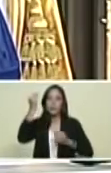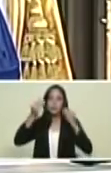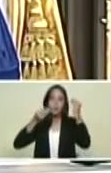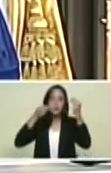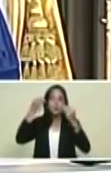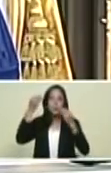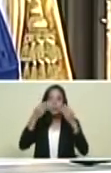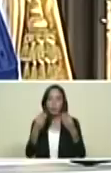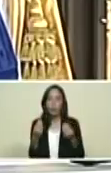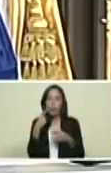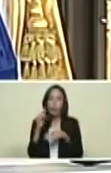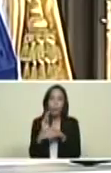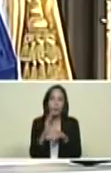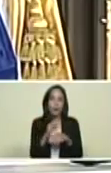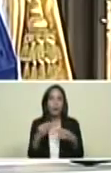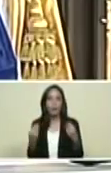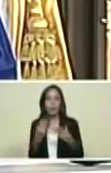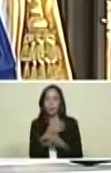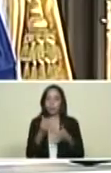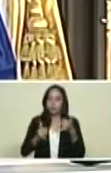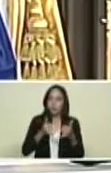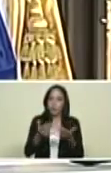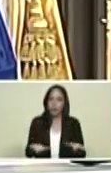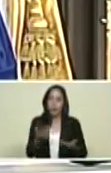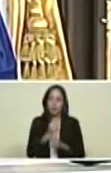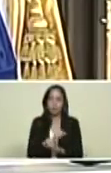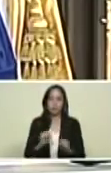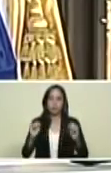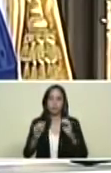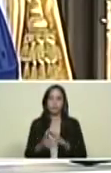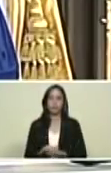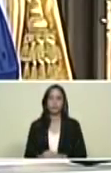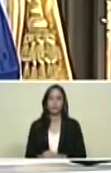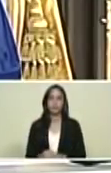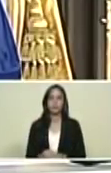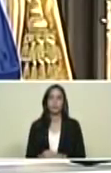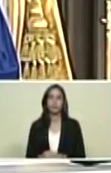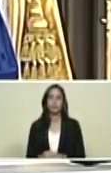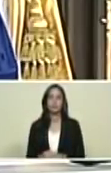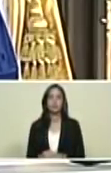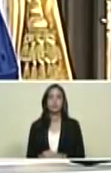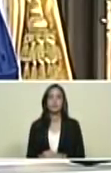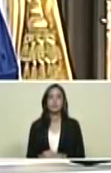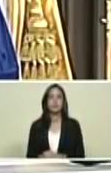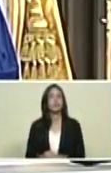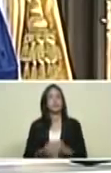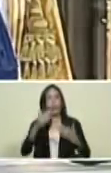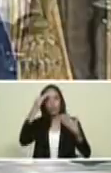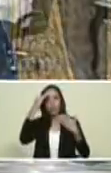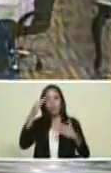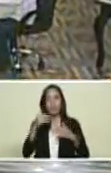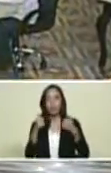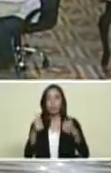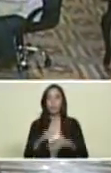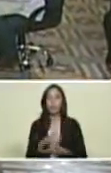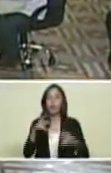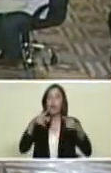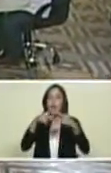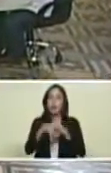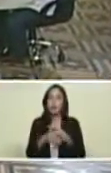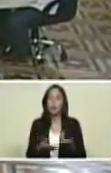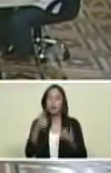pensando en su querido chiquitín, en su querida chiquitina. Bueno, un saludo. La